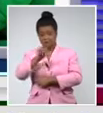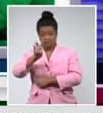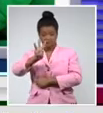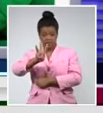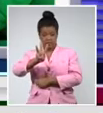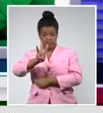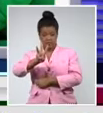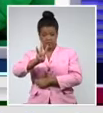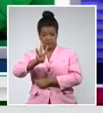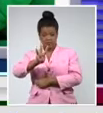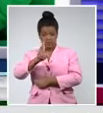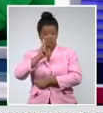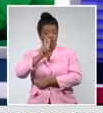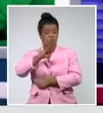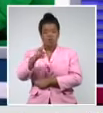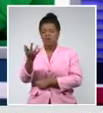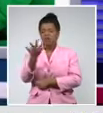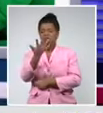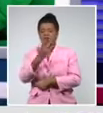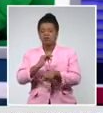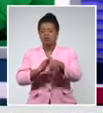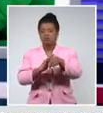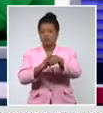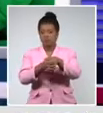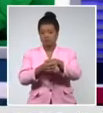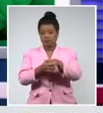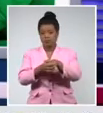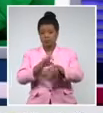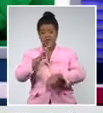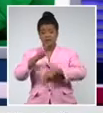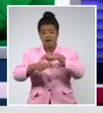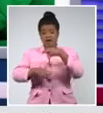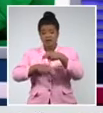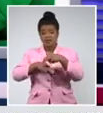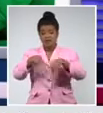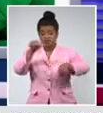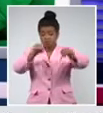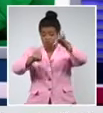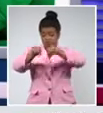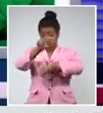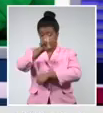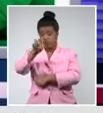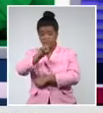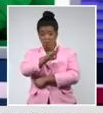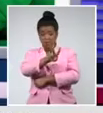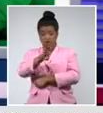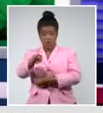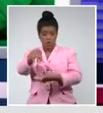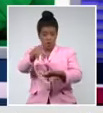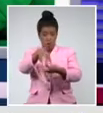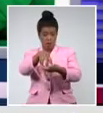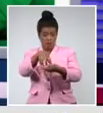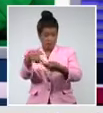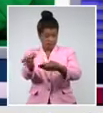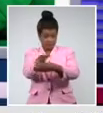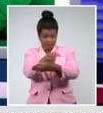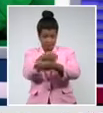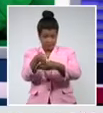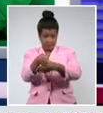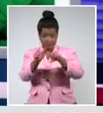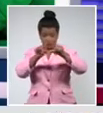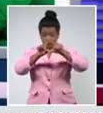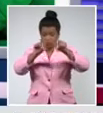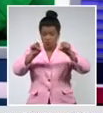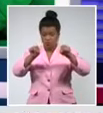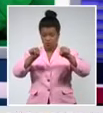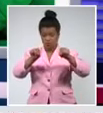el diagnóstico de COVID en 22 laboratorios que ya tenemos en nuestro país diagnosticando